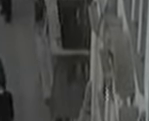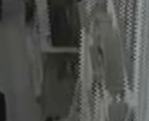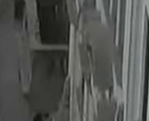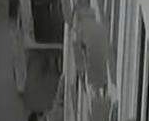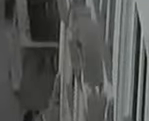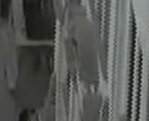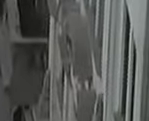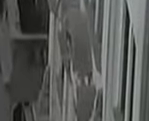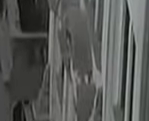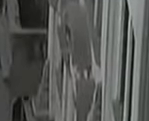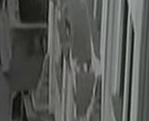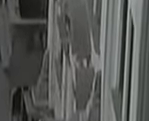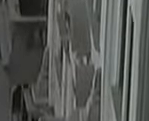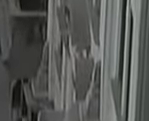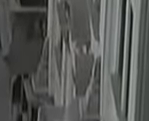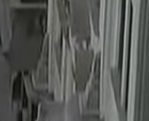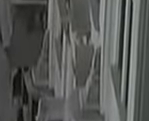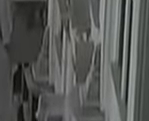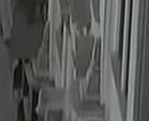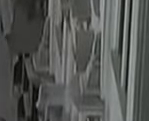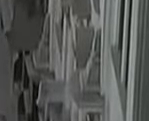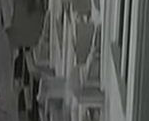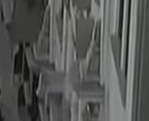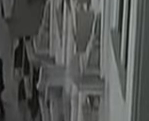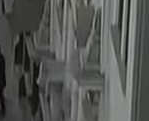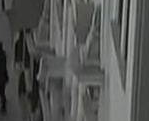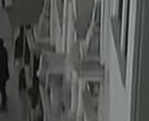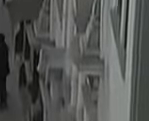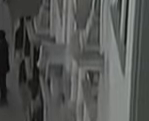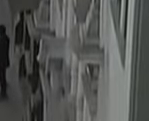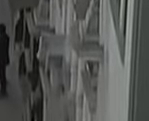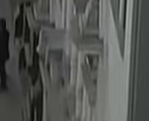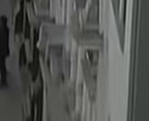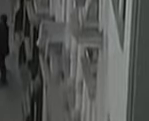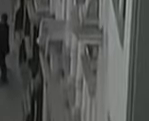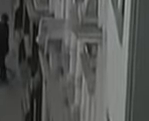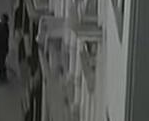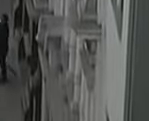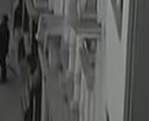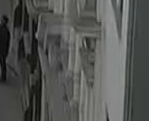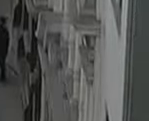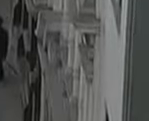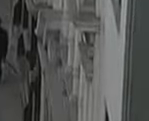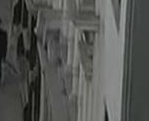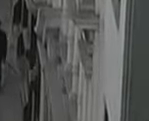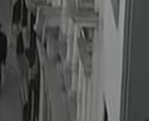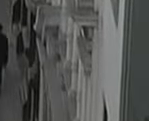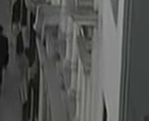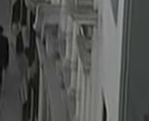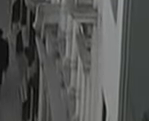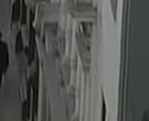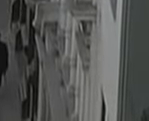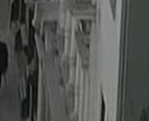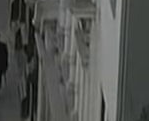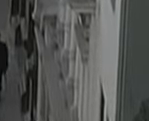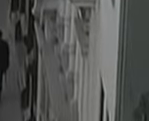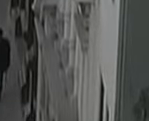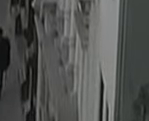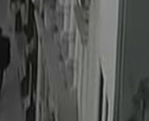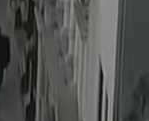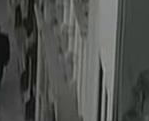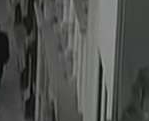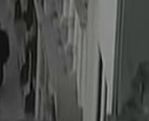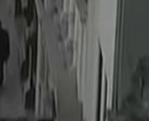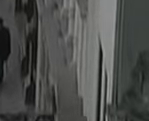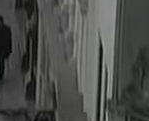2. Se le intenta de repente pedir algunas palabras a Mirta Vázquez, pero ella se mantiene